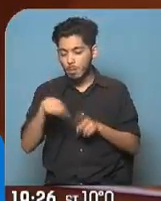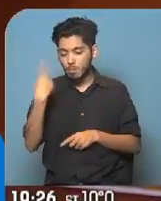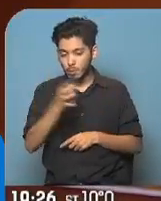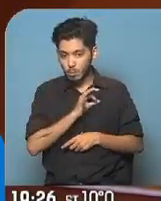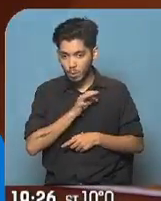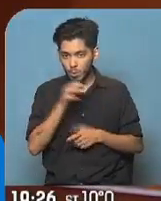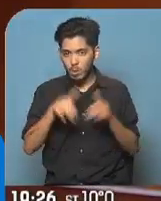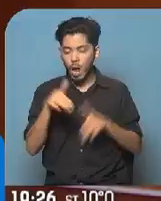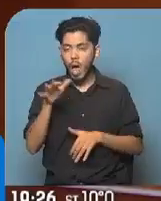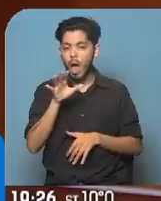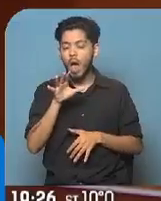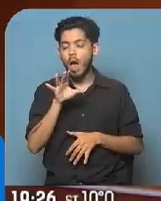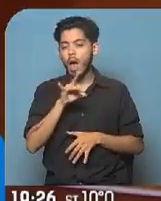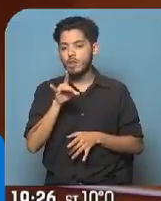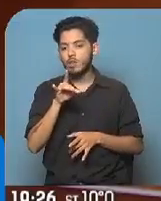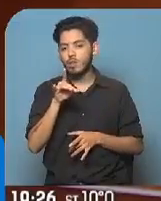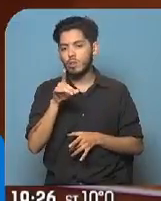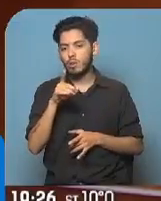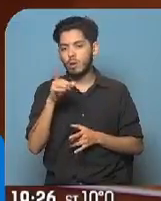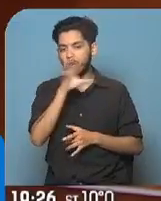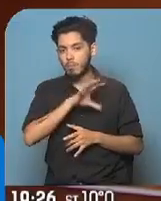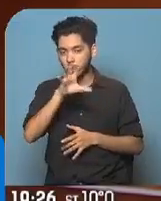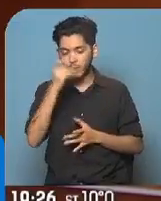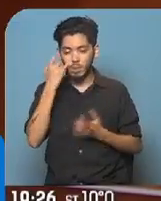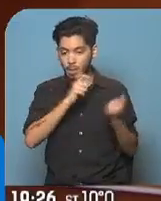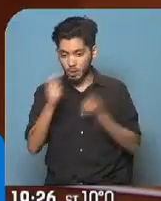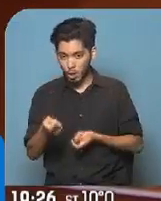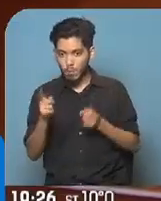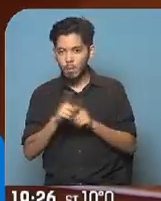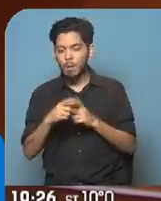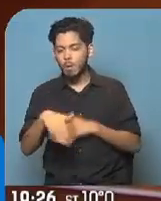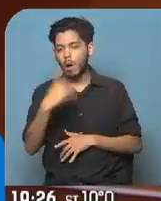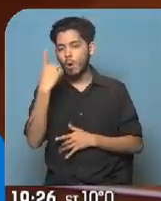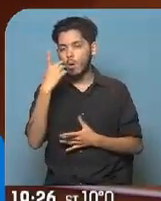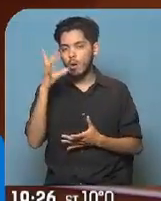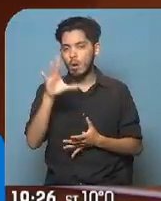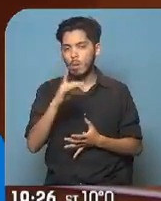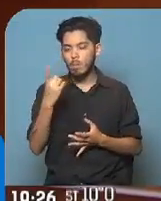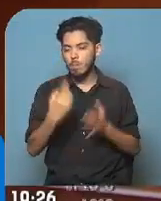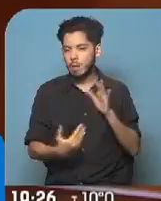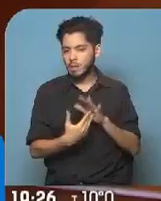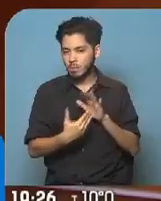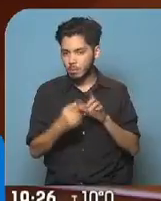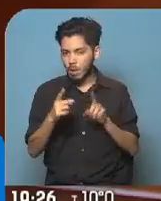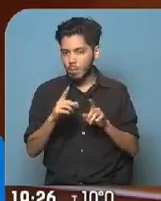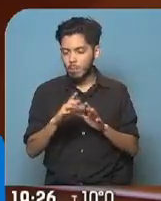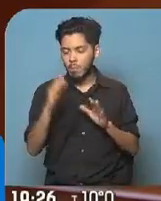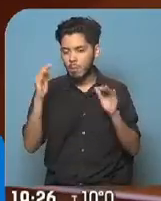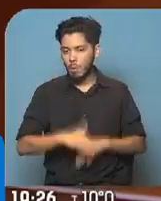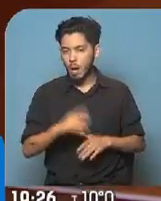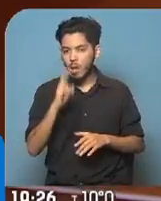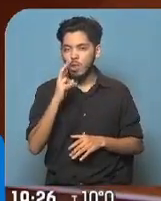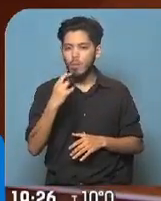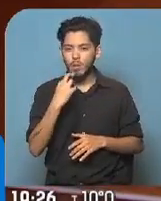año electoral y las transferencias de las provincias ya se avisó que van a ser una de las fuentes de recorte durante 2019 con lo cual